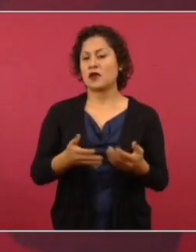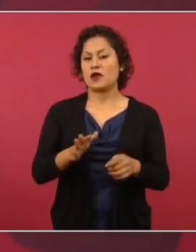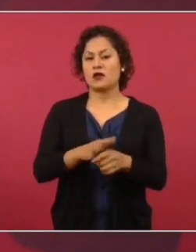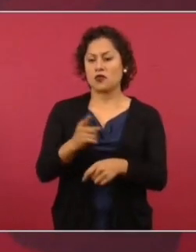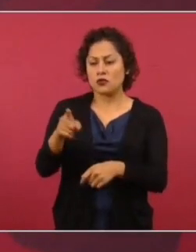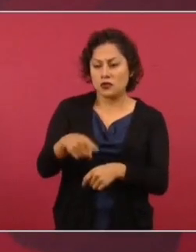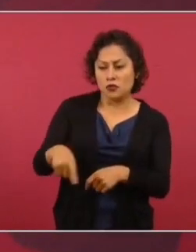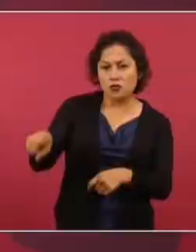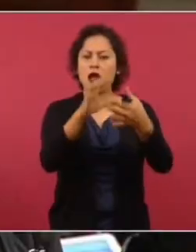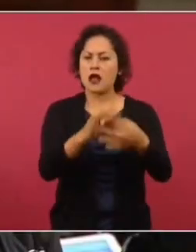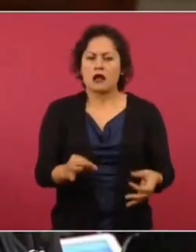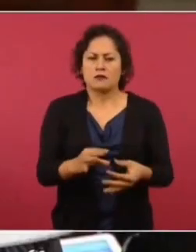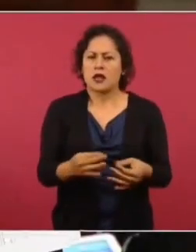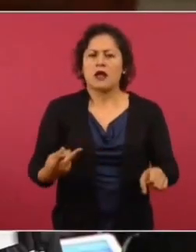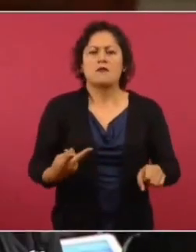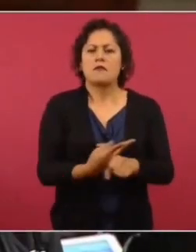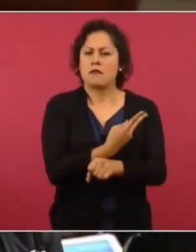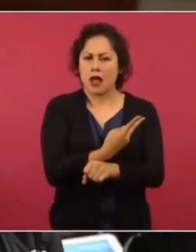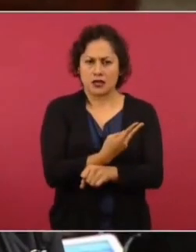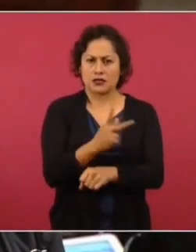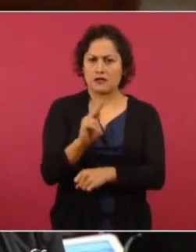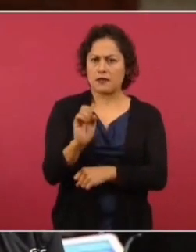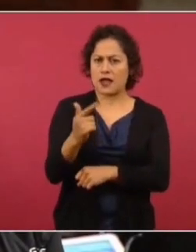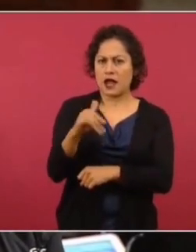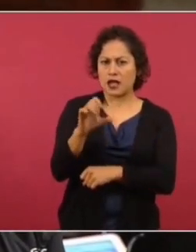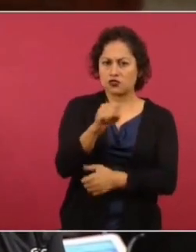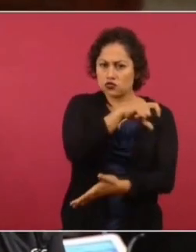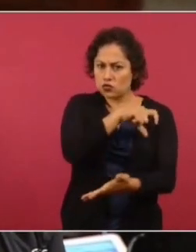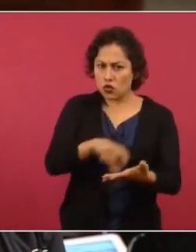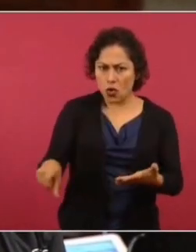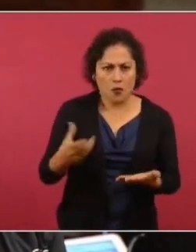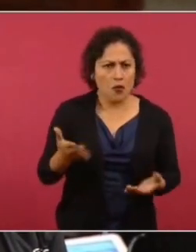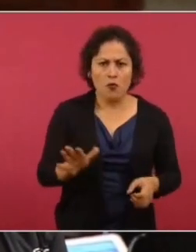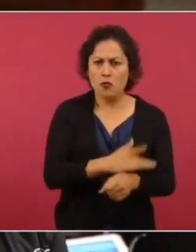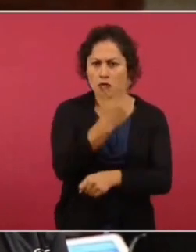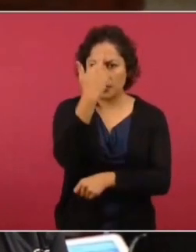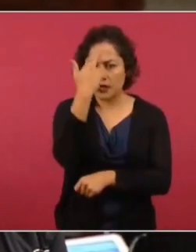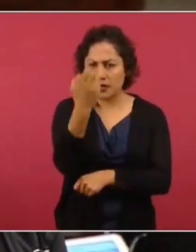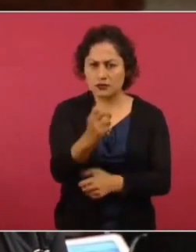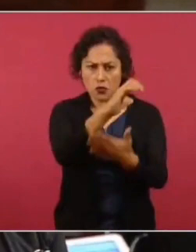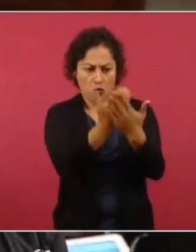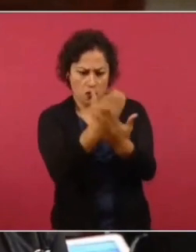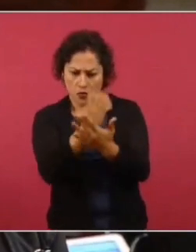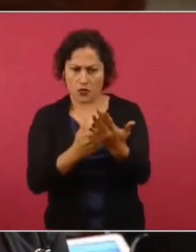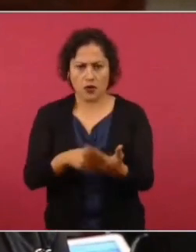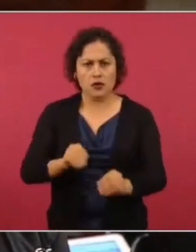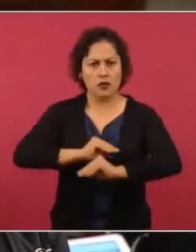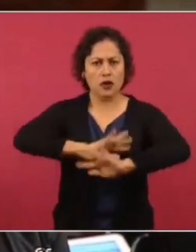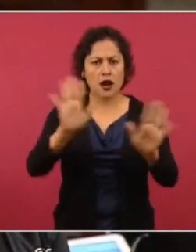les conviene. La SEDENA habría utilizado malware Pegasus para espiar a un activista que realizaba un reportaje sobre